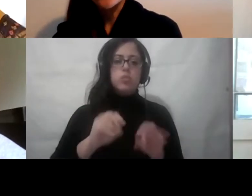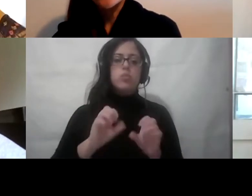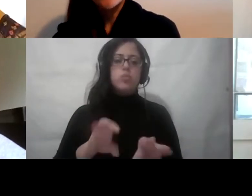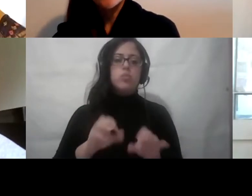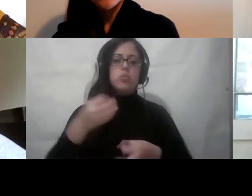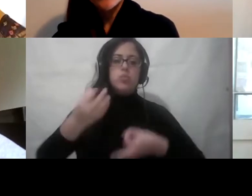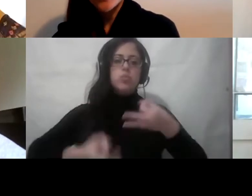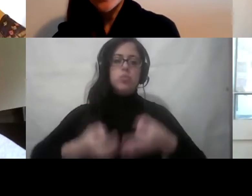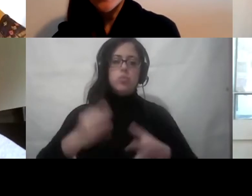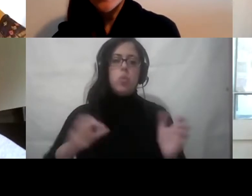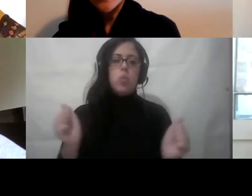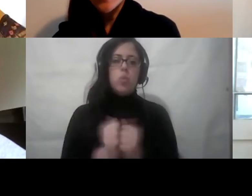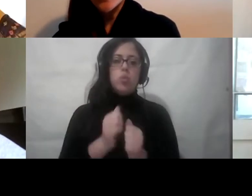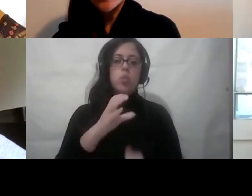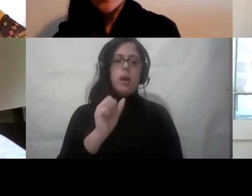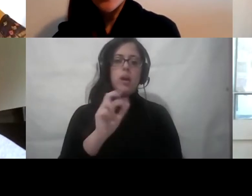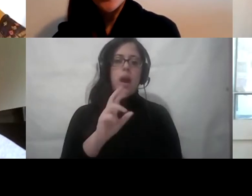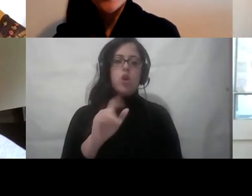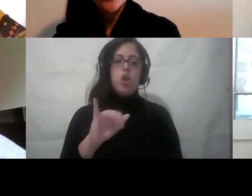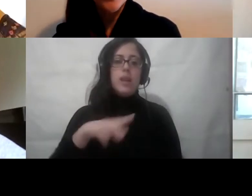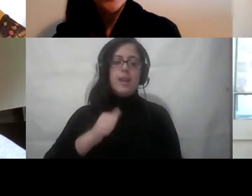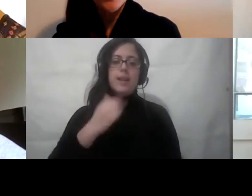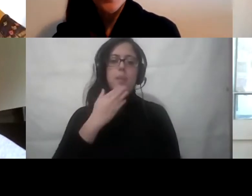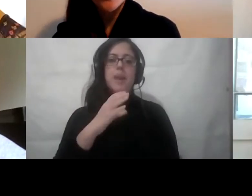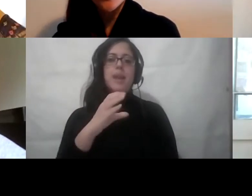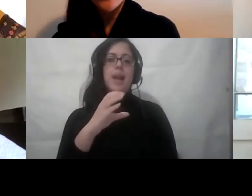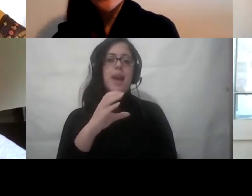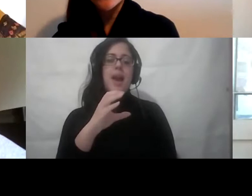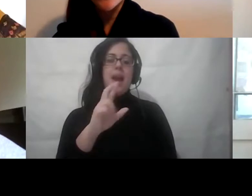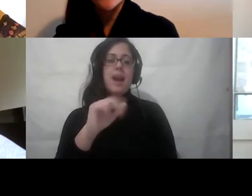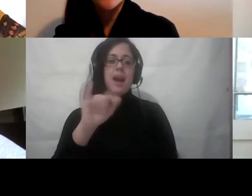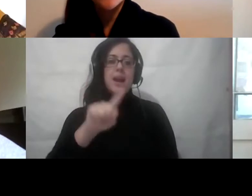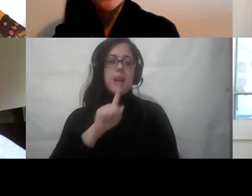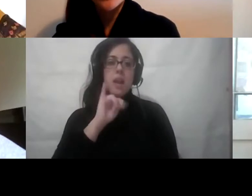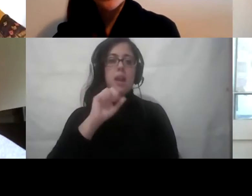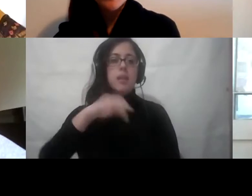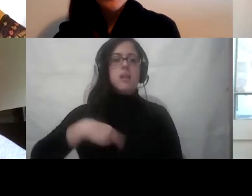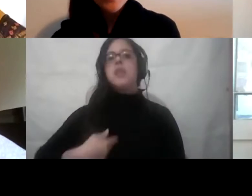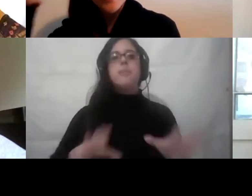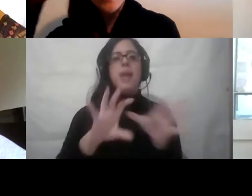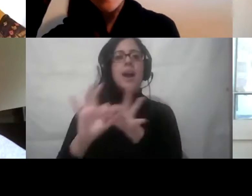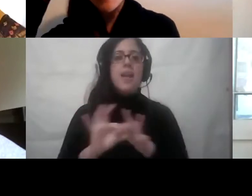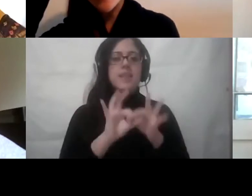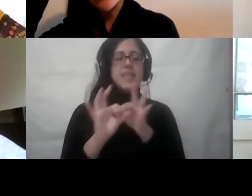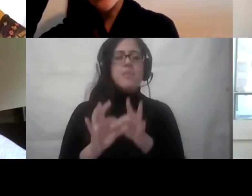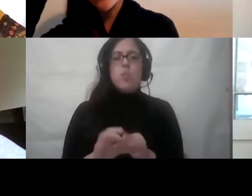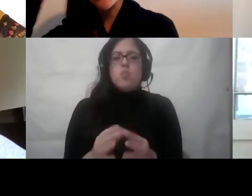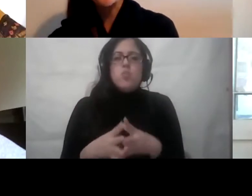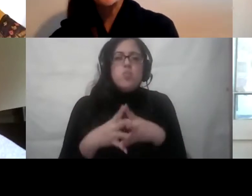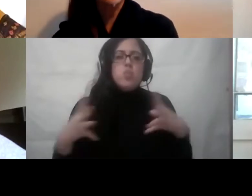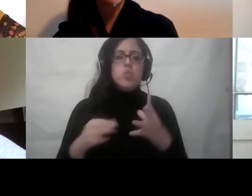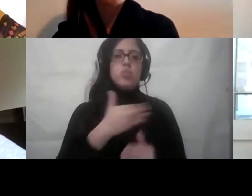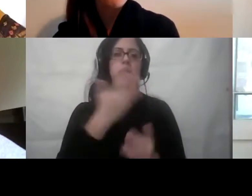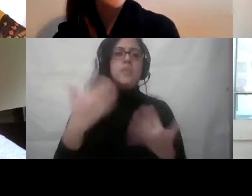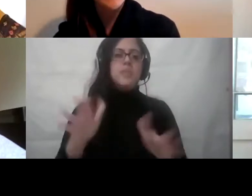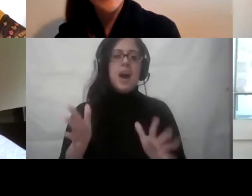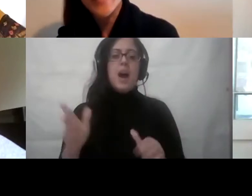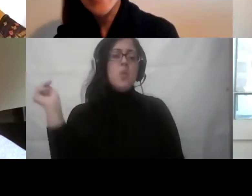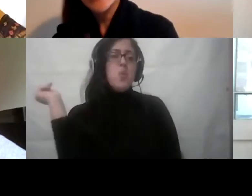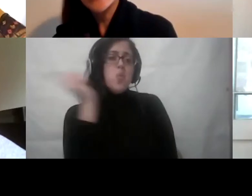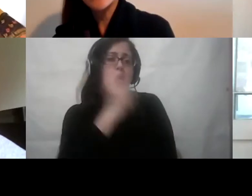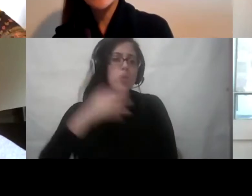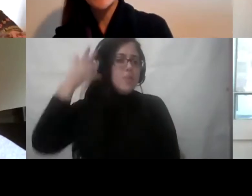a Carolina Castillo y Cristian Contardo del Centro de Justicia Educacional, les agradecemos enormemente estar presentes en nuestro último